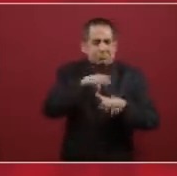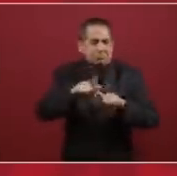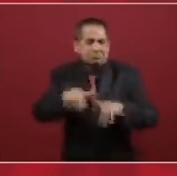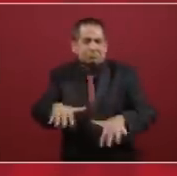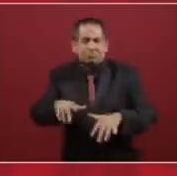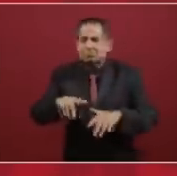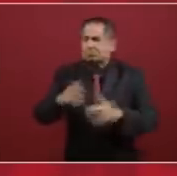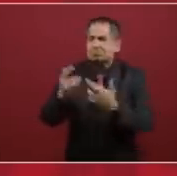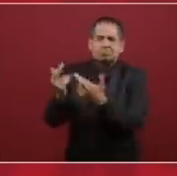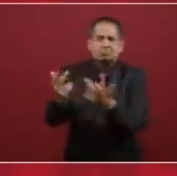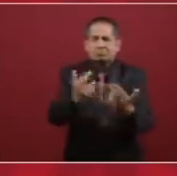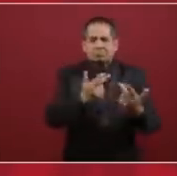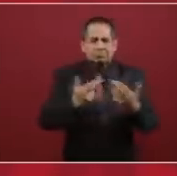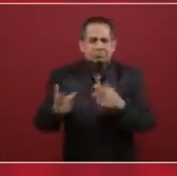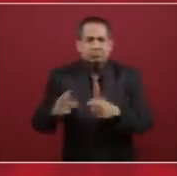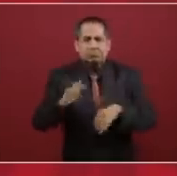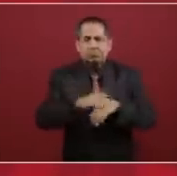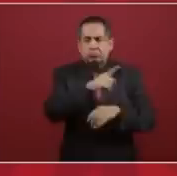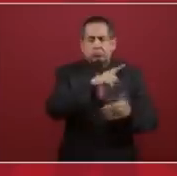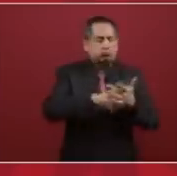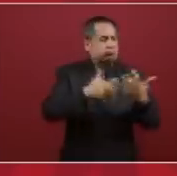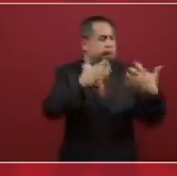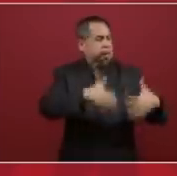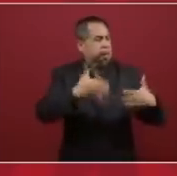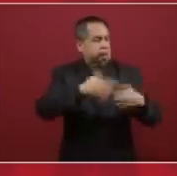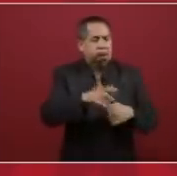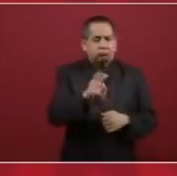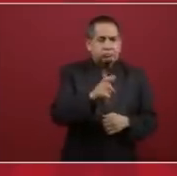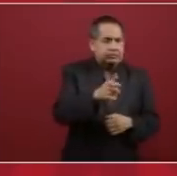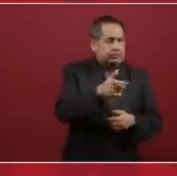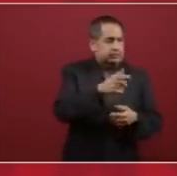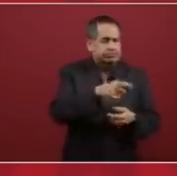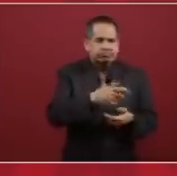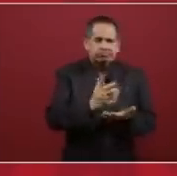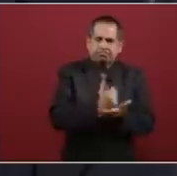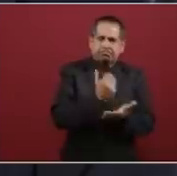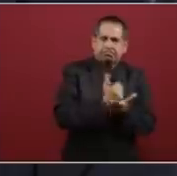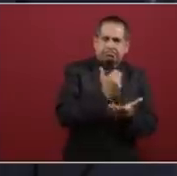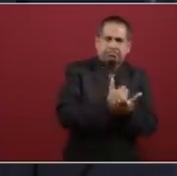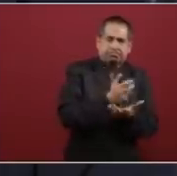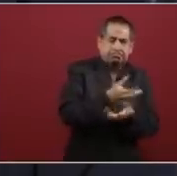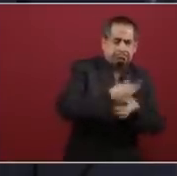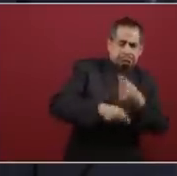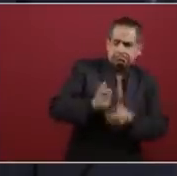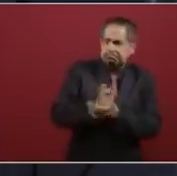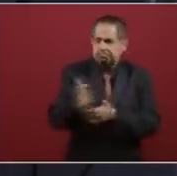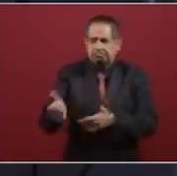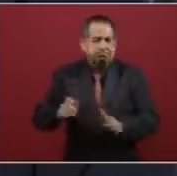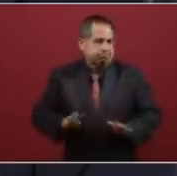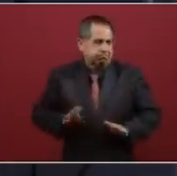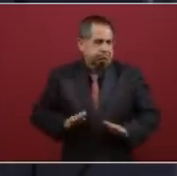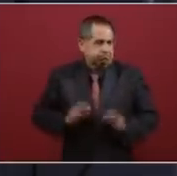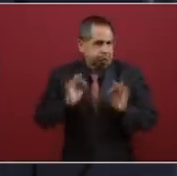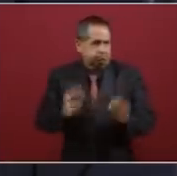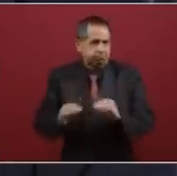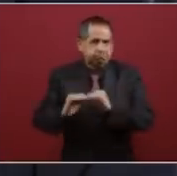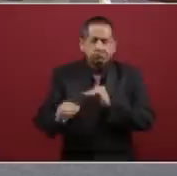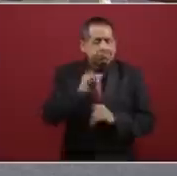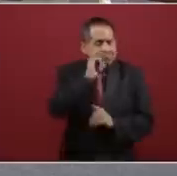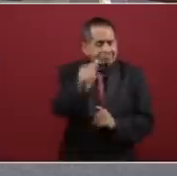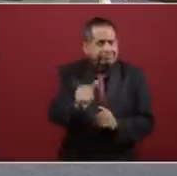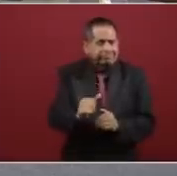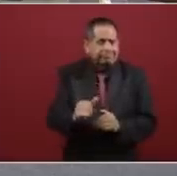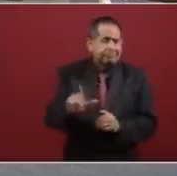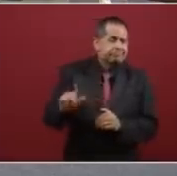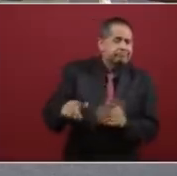esfuerzos exagerados de las empresas por no pagarles lo que les conviene, lo que conviene a cada uno de los obreros. En este